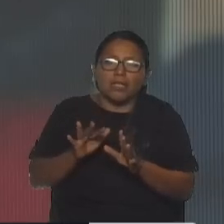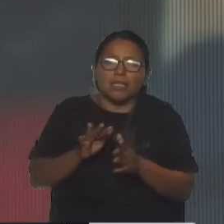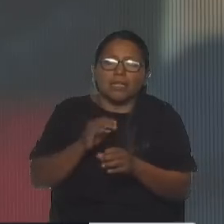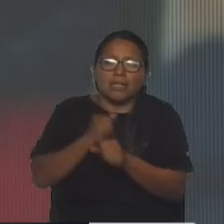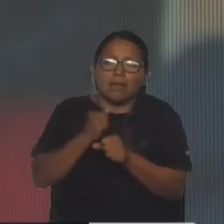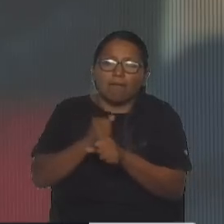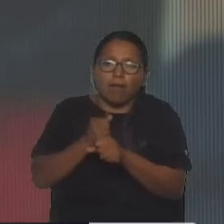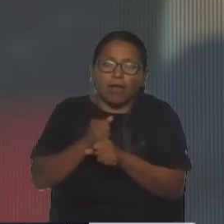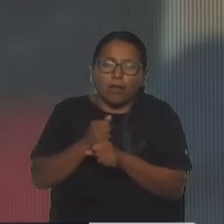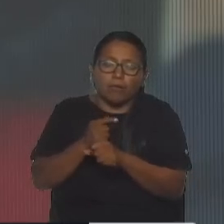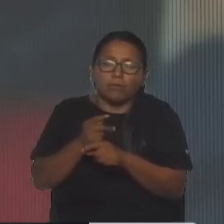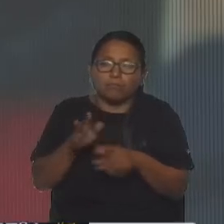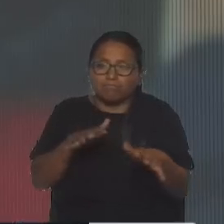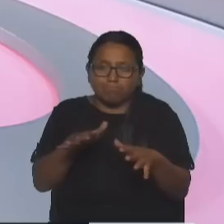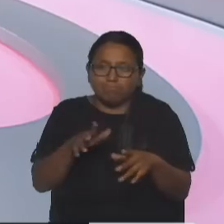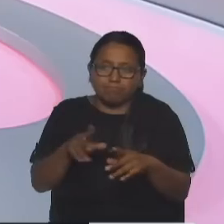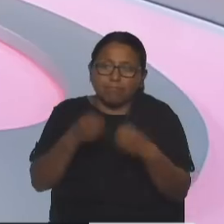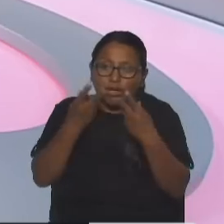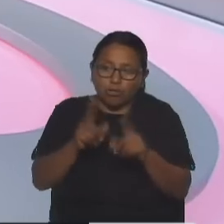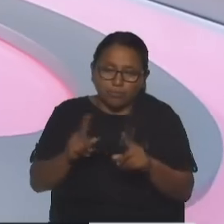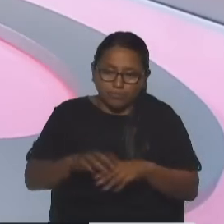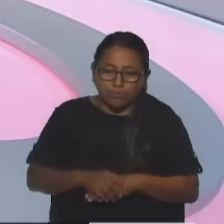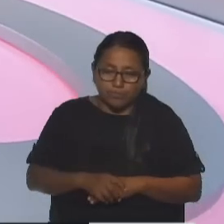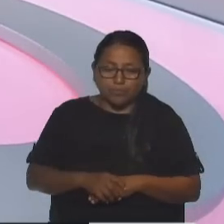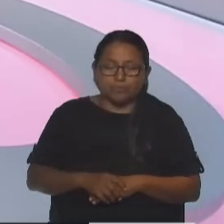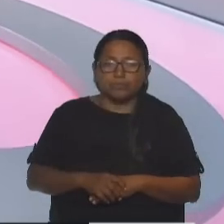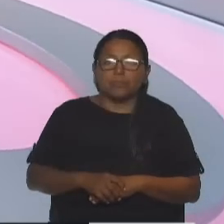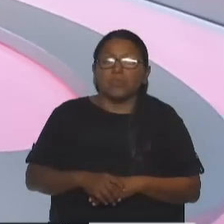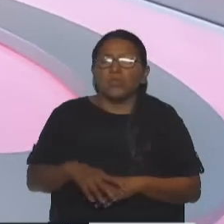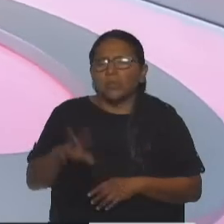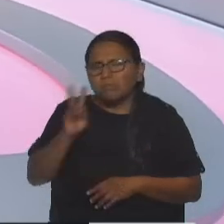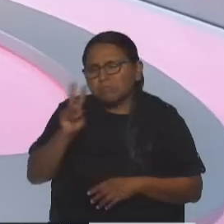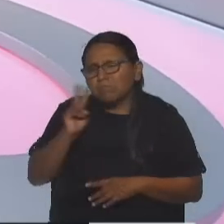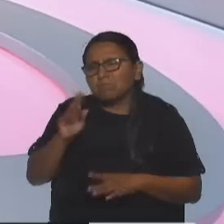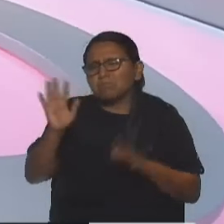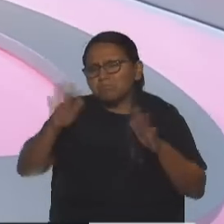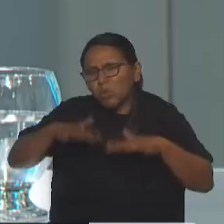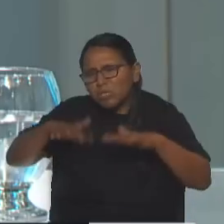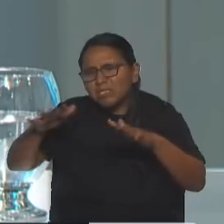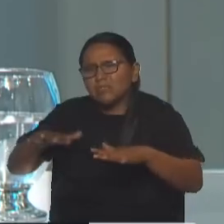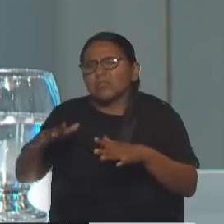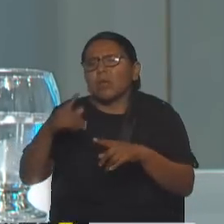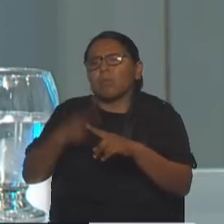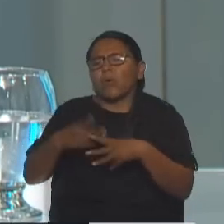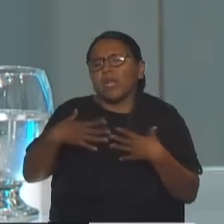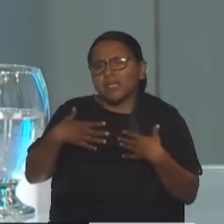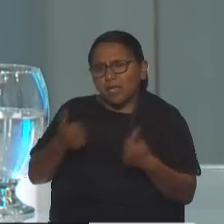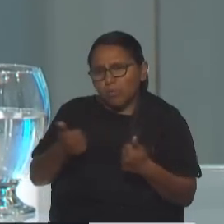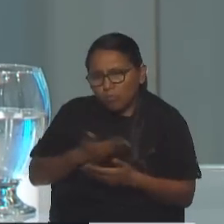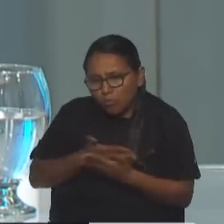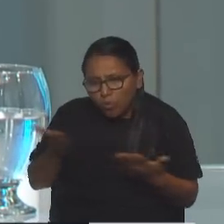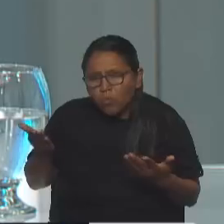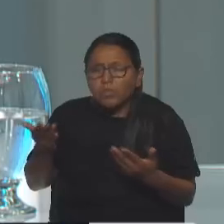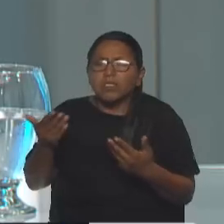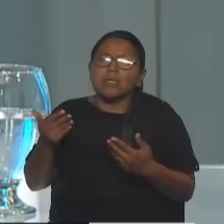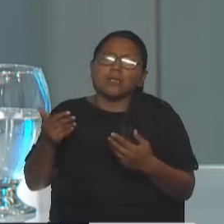empleo. David, hemos visto las masivas movilizaciones en Madrid por la sanidad pública, donde